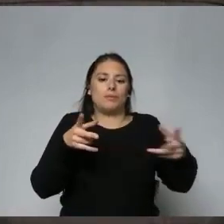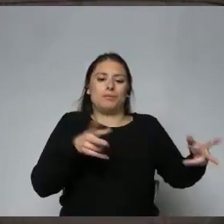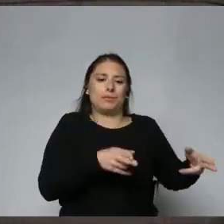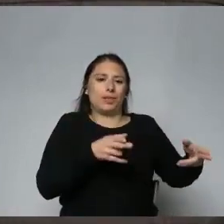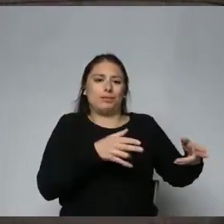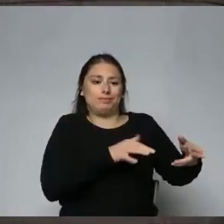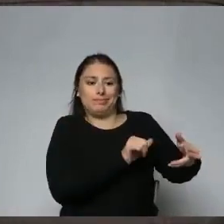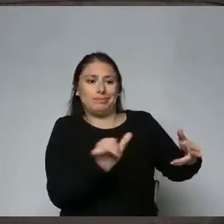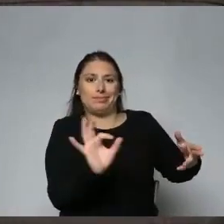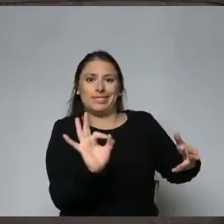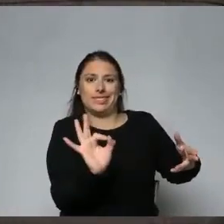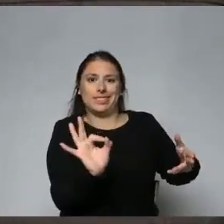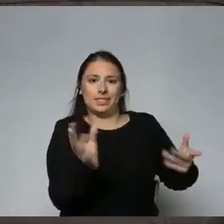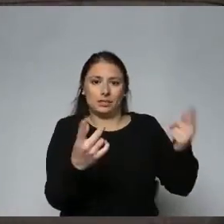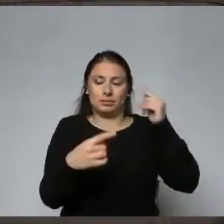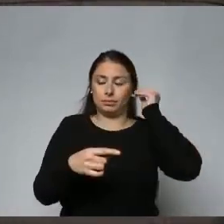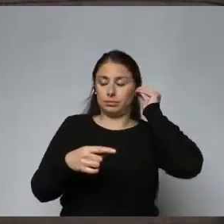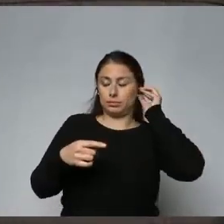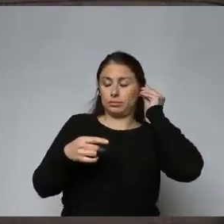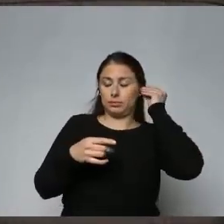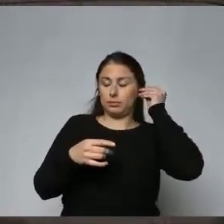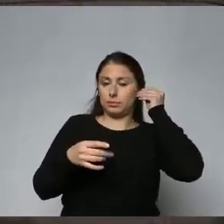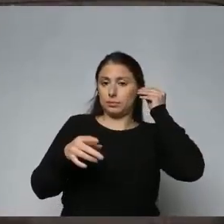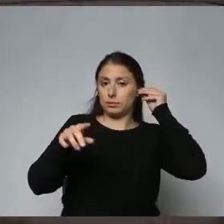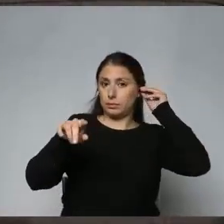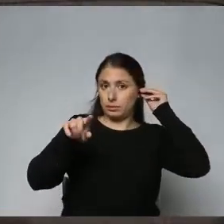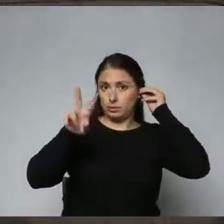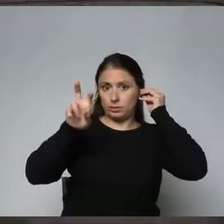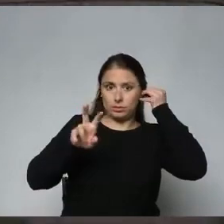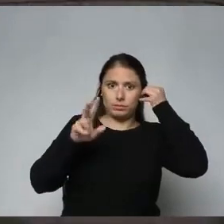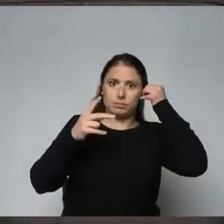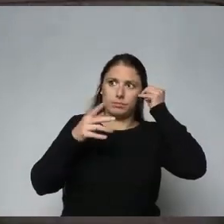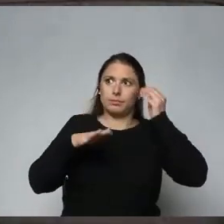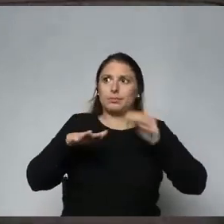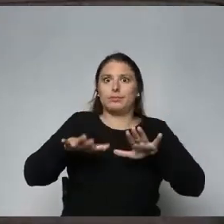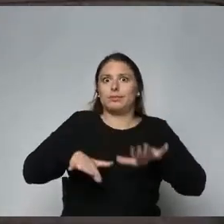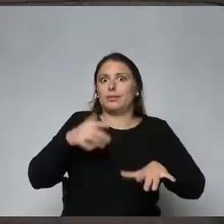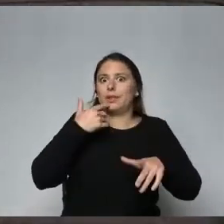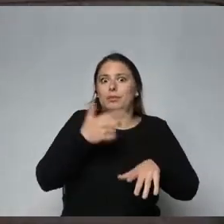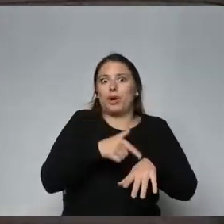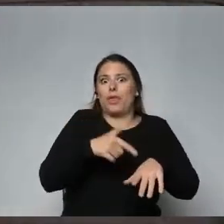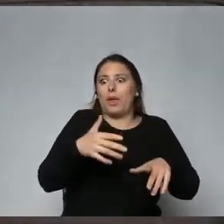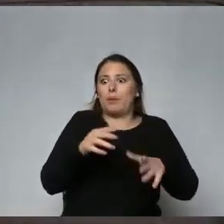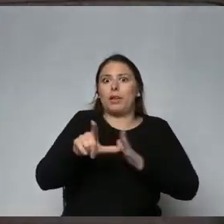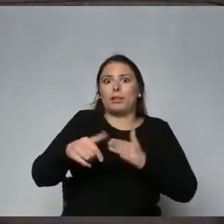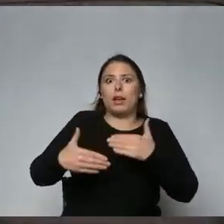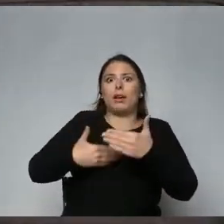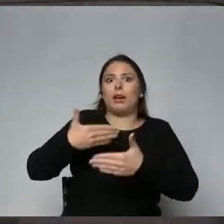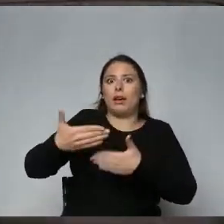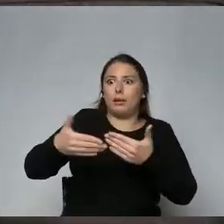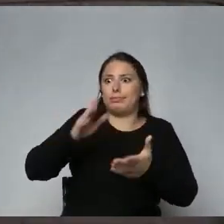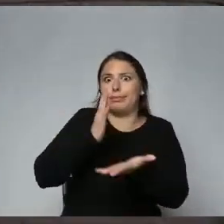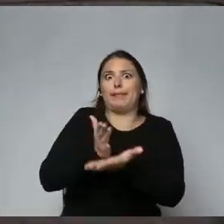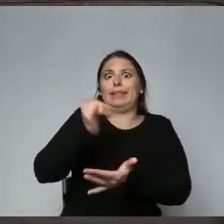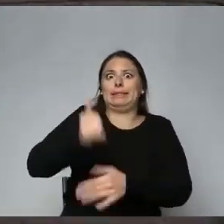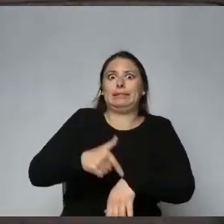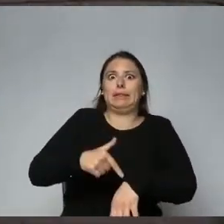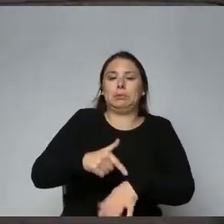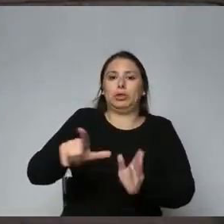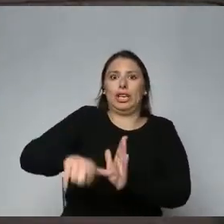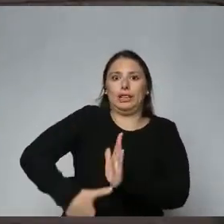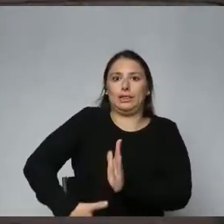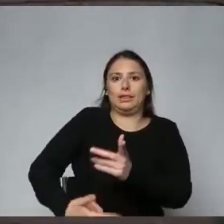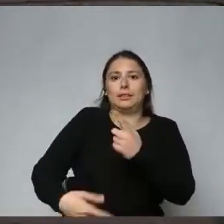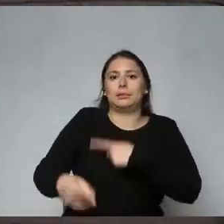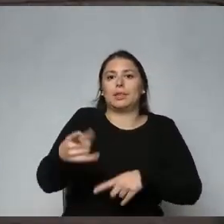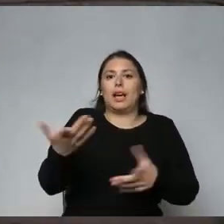Esto es una cuestión que también es bien discutible, porque va a llegar un momento en que el plazo transcurrió, sobre todo ahora que